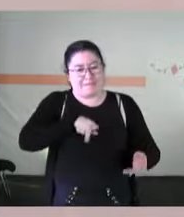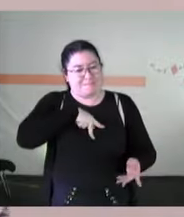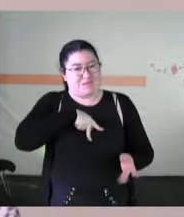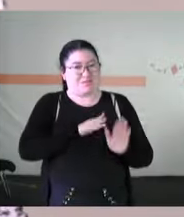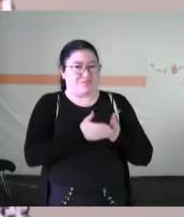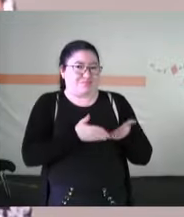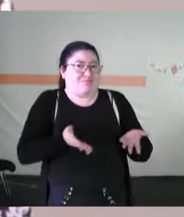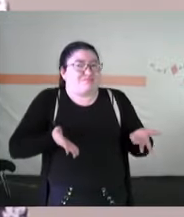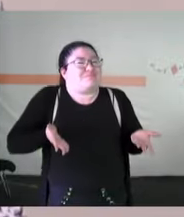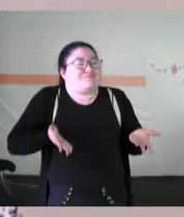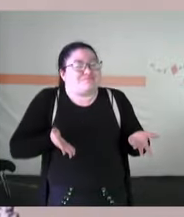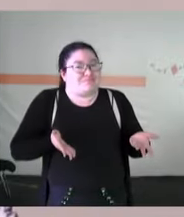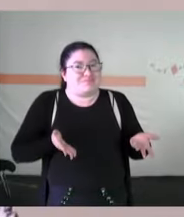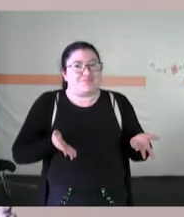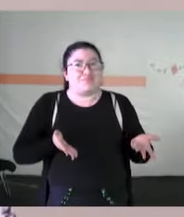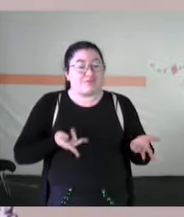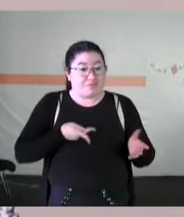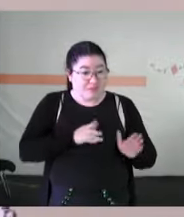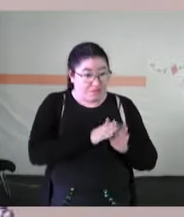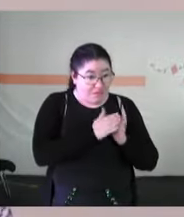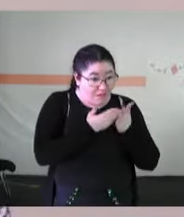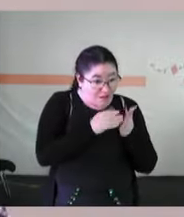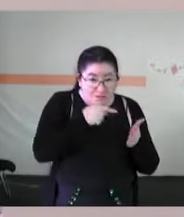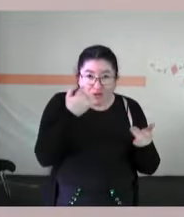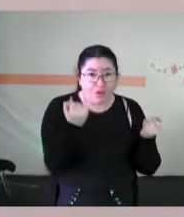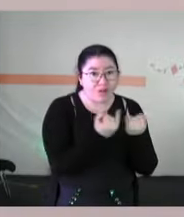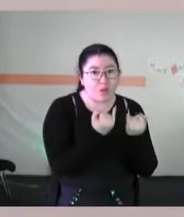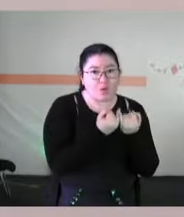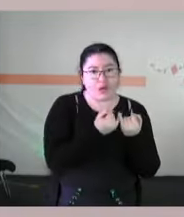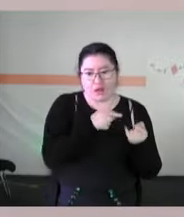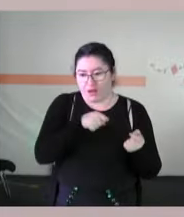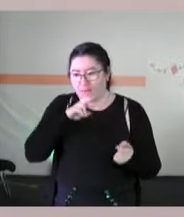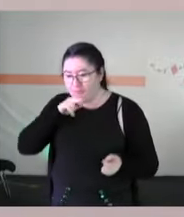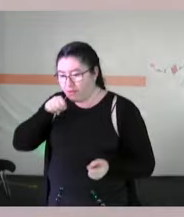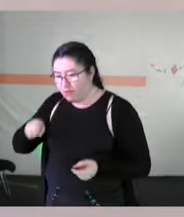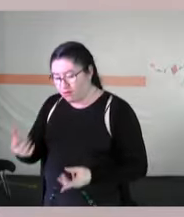libro, que frente a la vida de una niña.